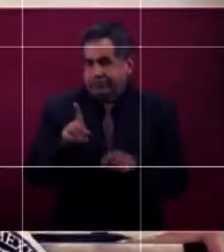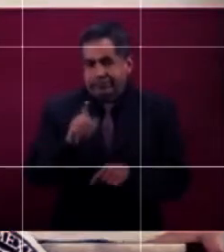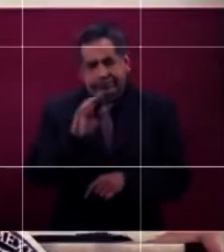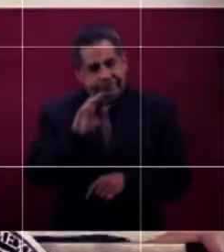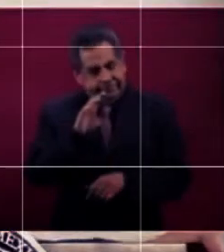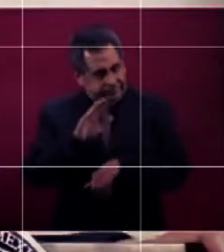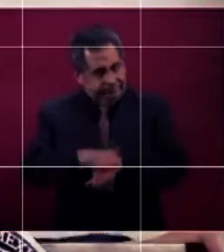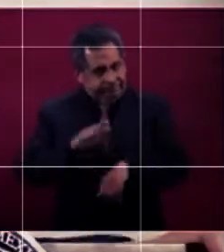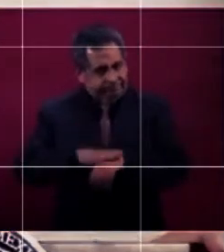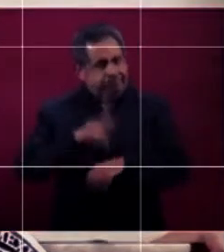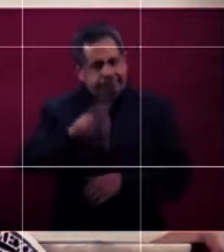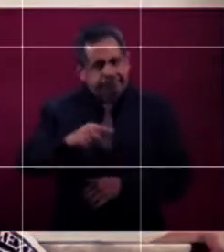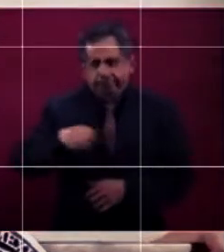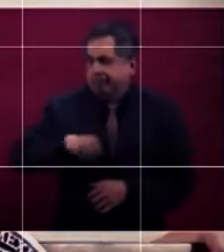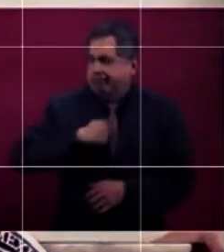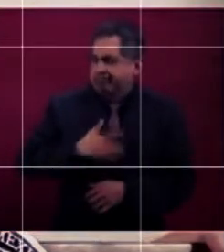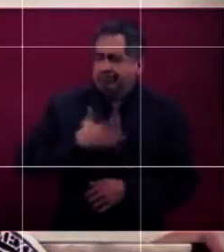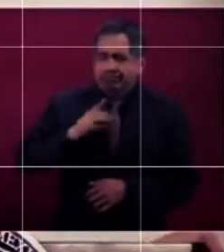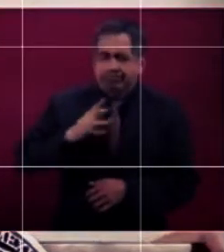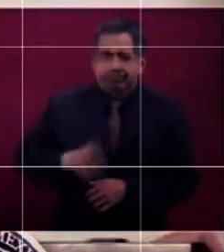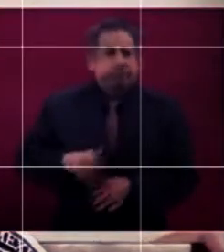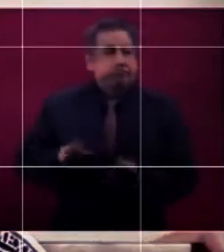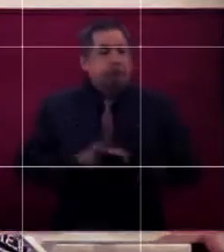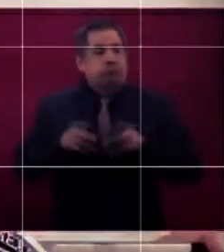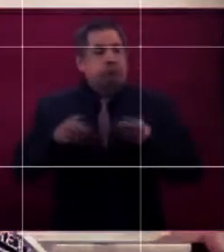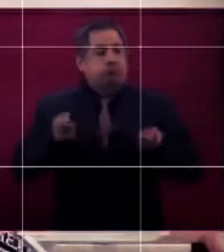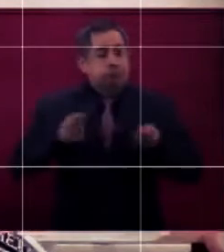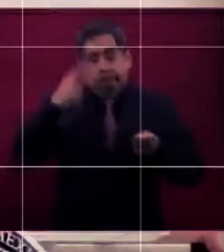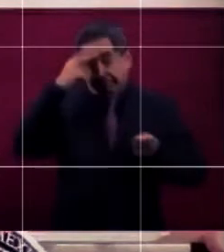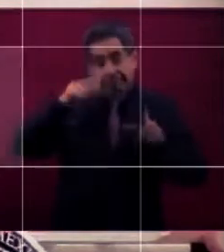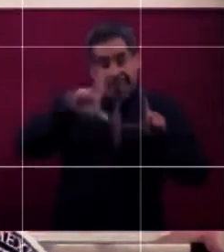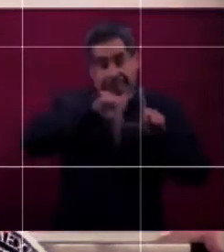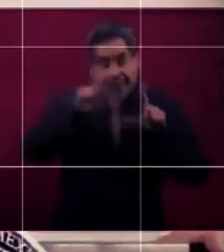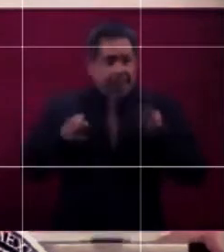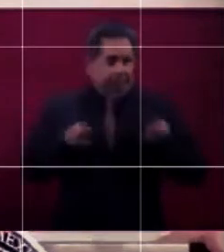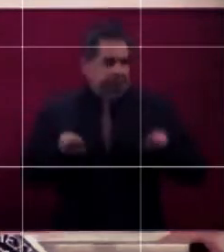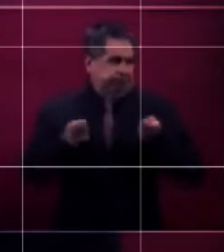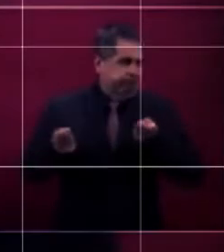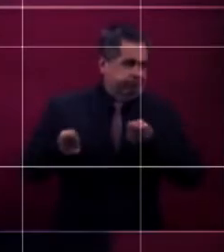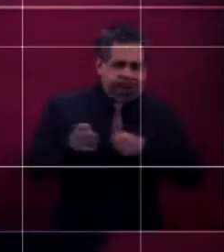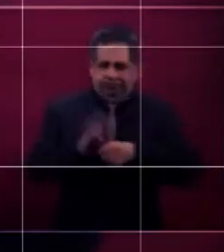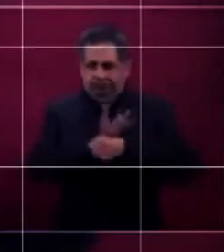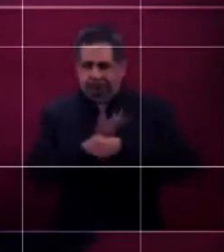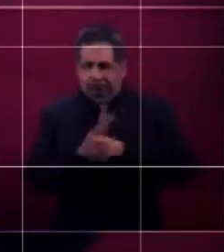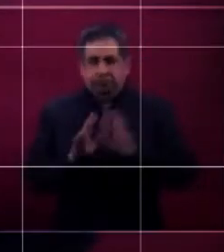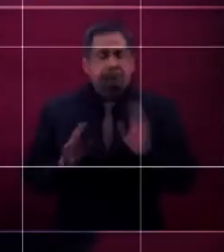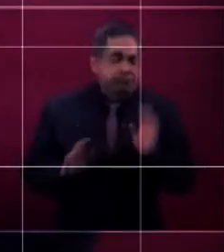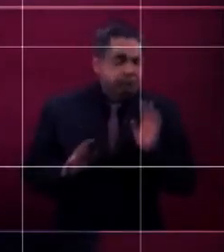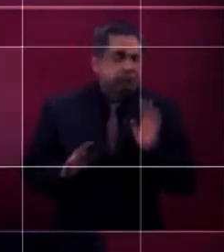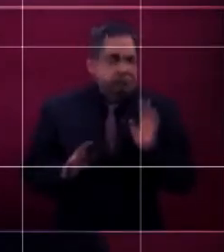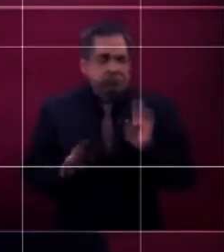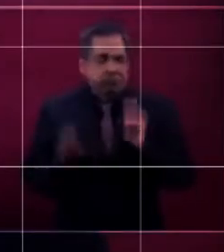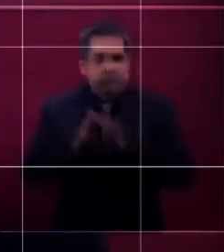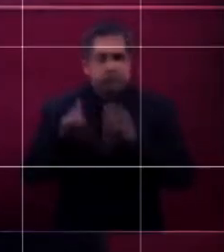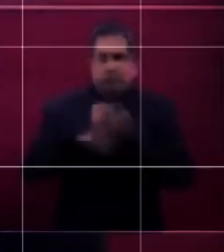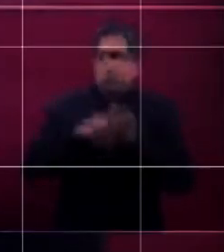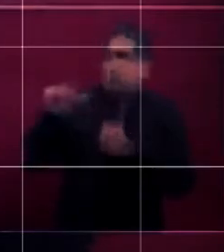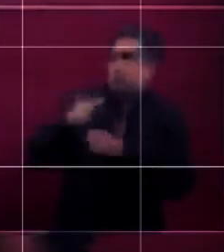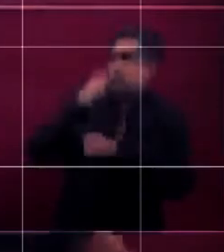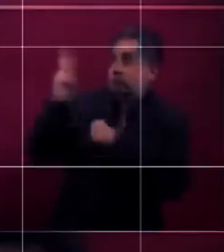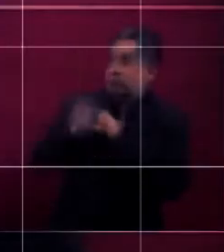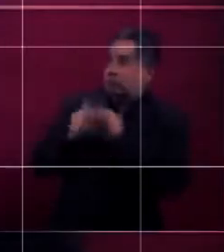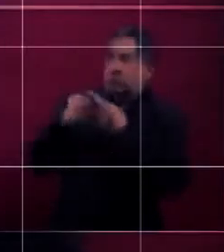sentimos muy satisfechos entre el manejo de la epidemia en México y los mecanismos por los que se ha manejado en otros